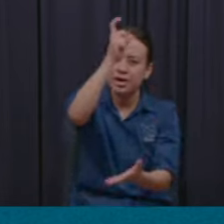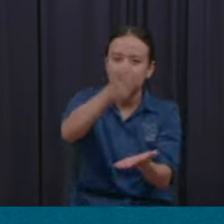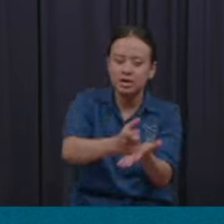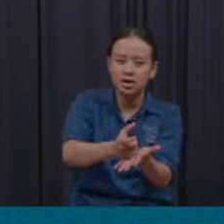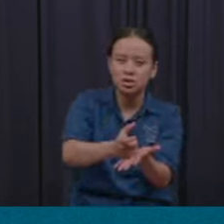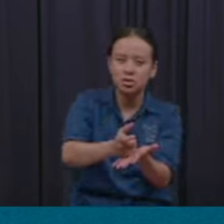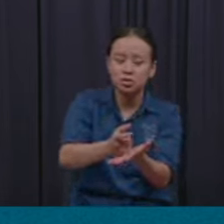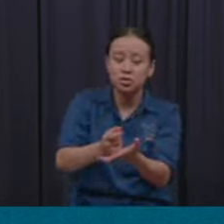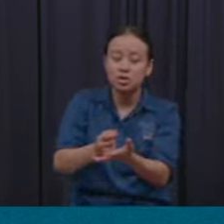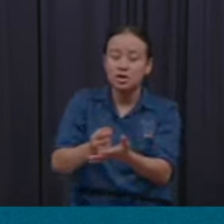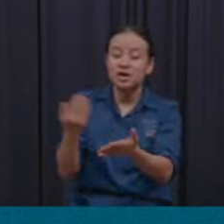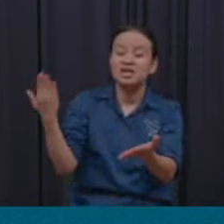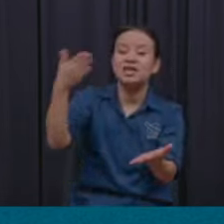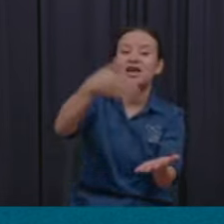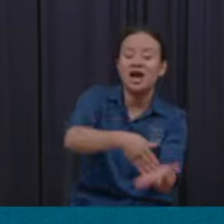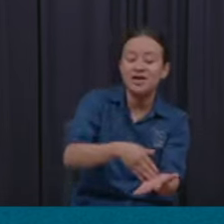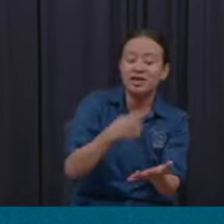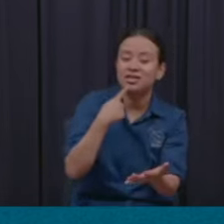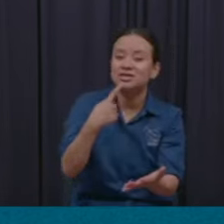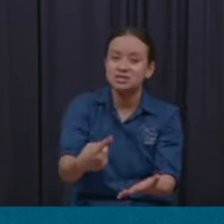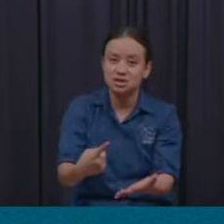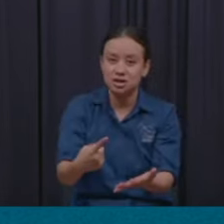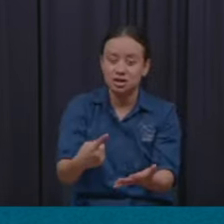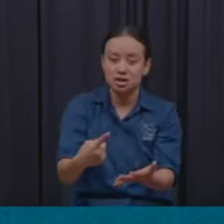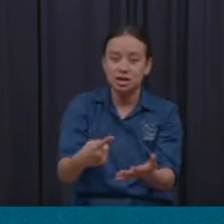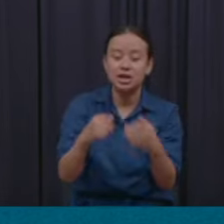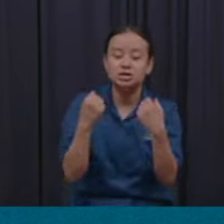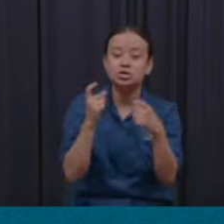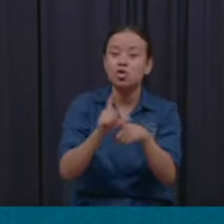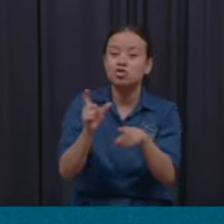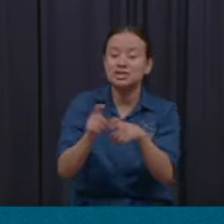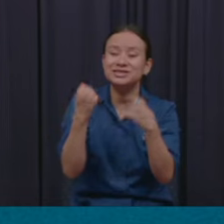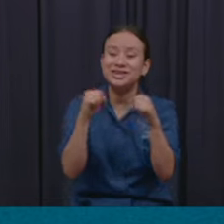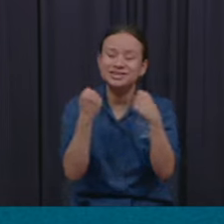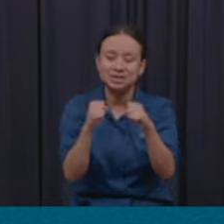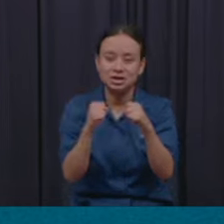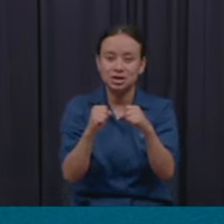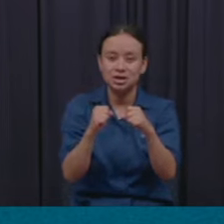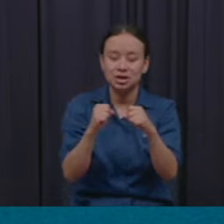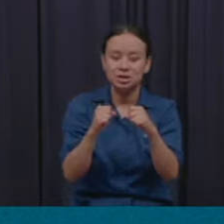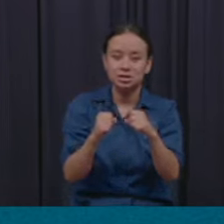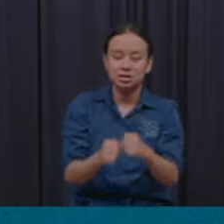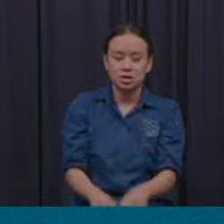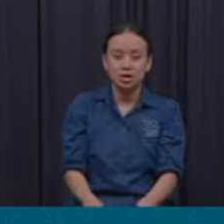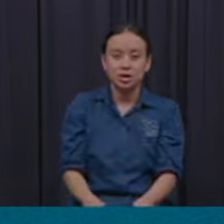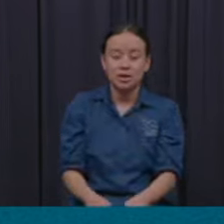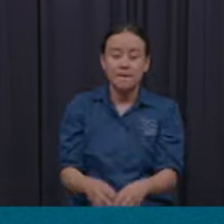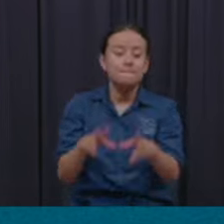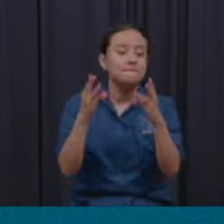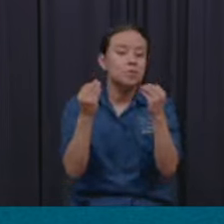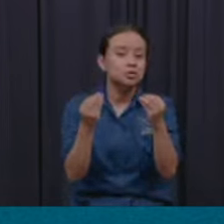venían confesando y dando cuenta de sus hechos. Asimismo, muchos de los que habían practicado la